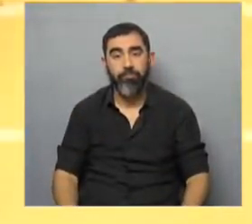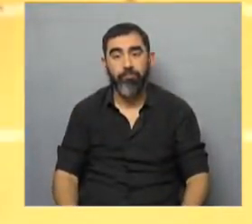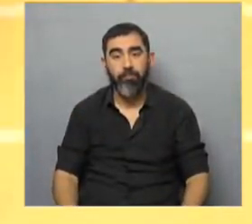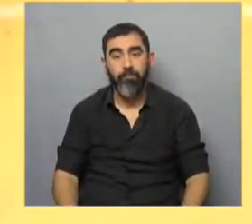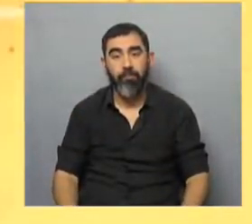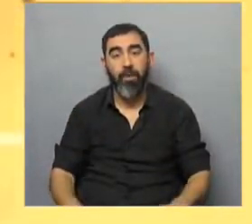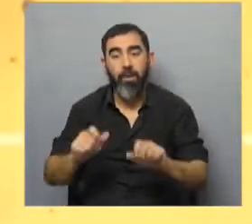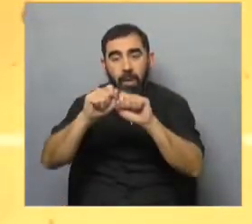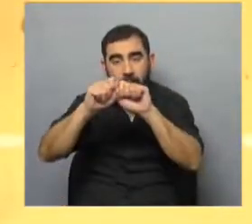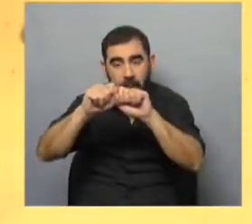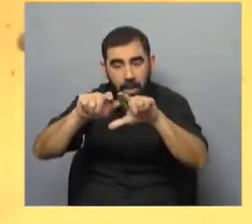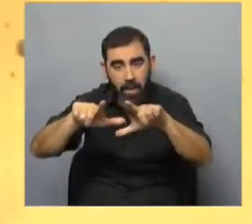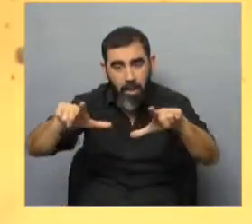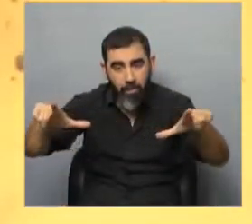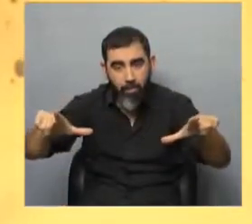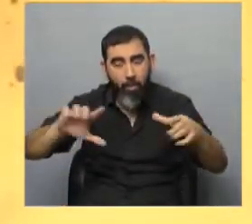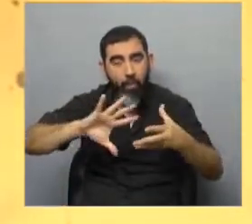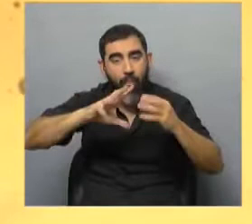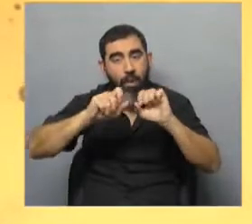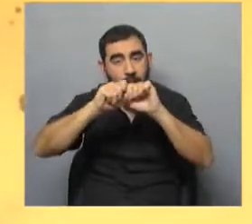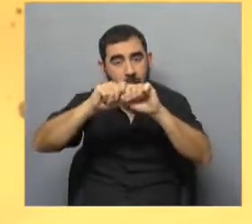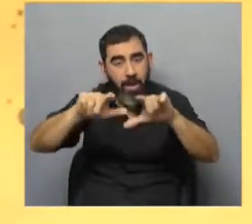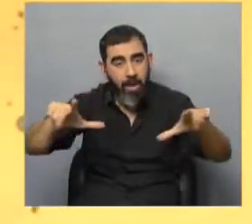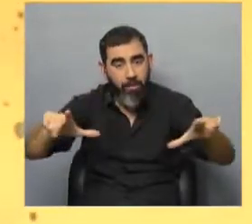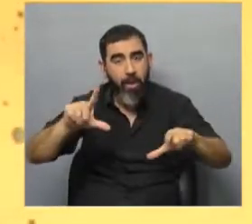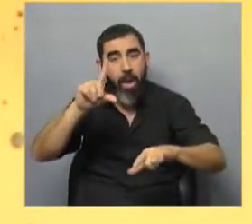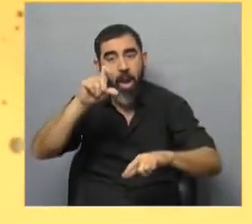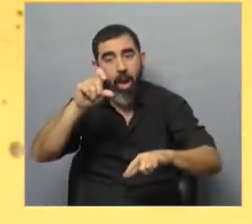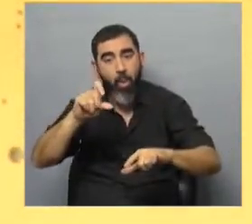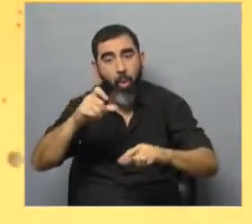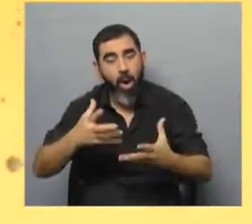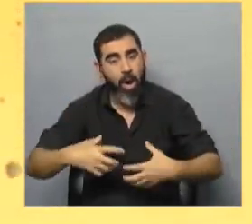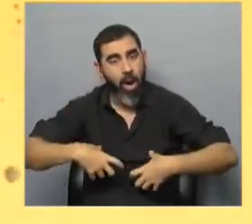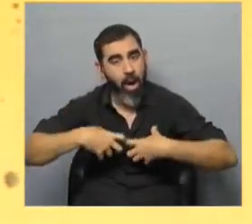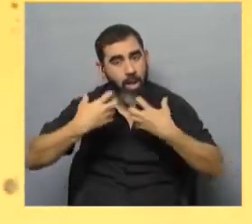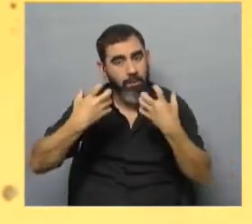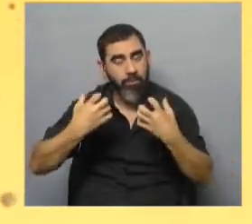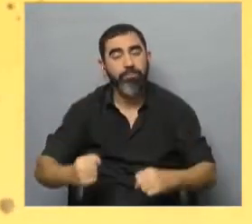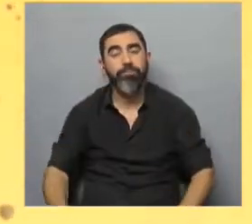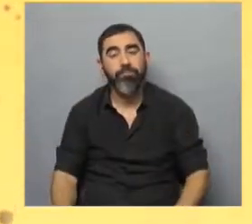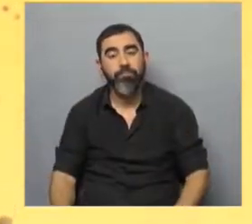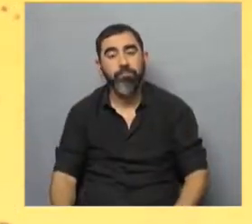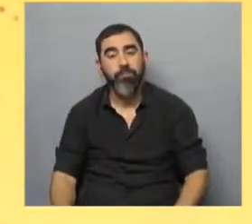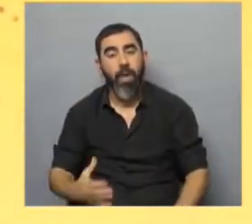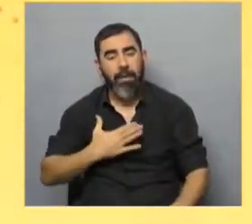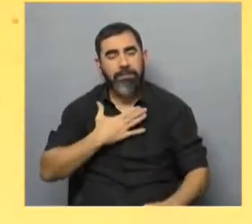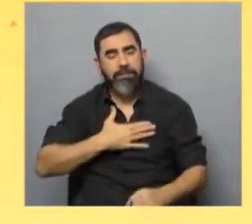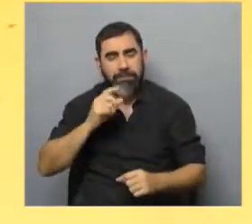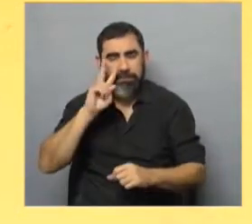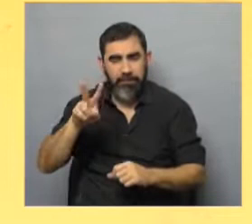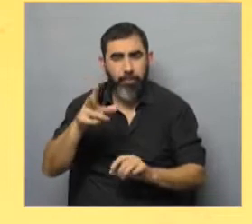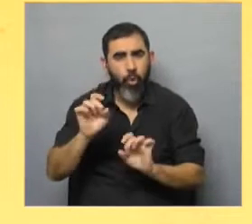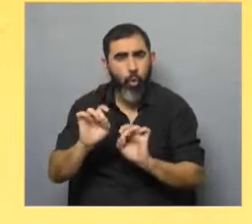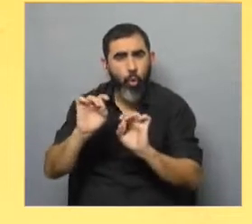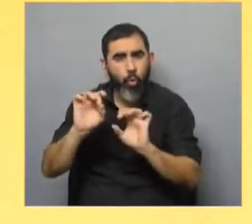digamos, la forma de limpieza es con agua a alta temperatura. O sea, es un virus que tiene síntomas muy visibles, pero ¿contagia antes